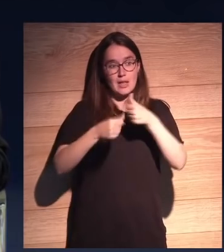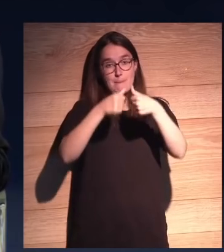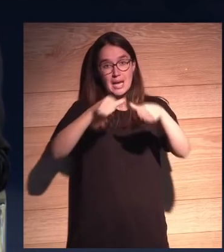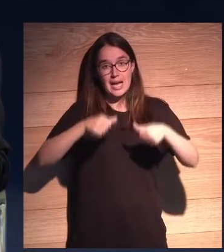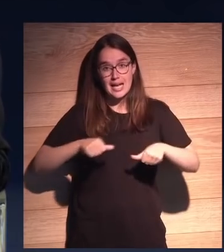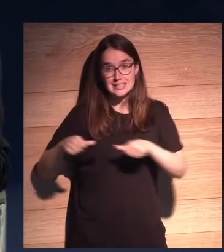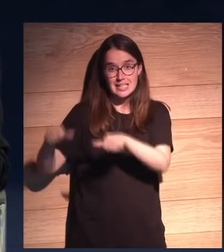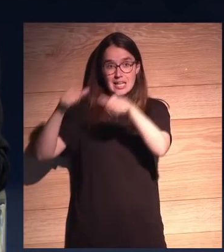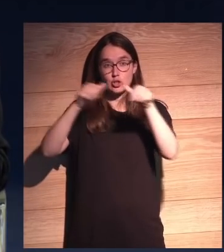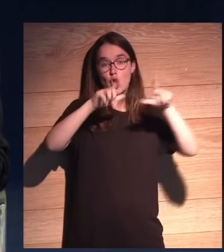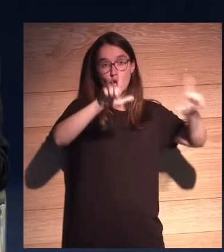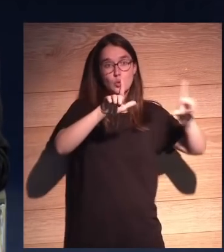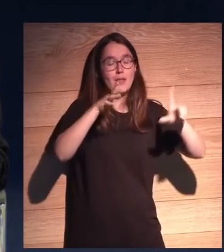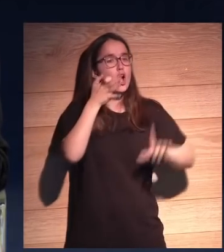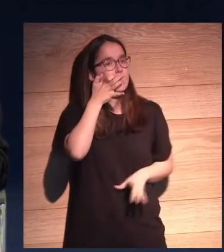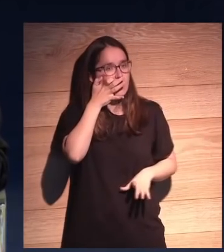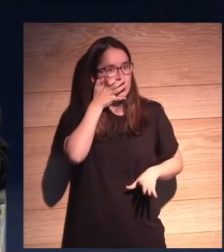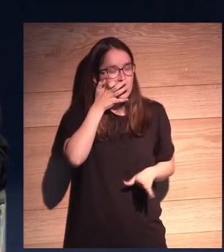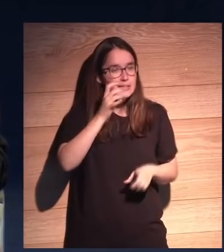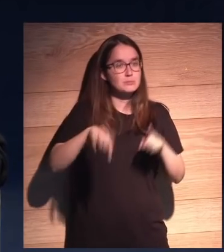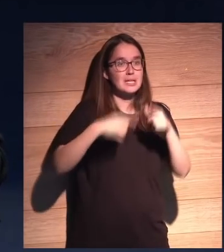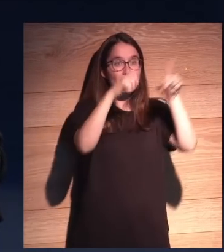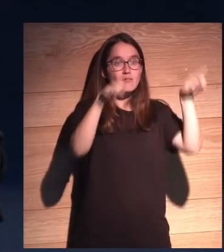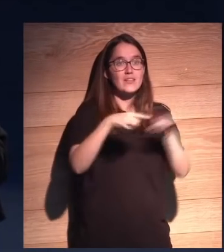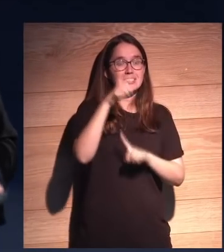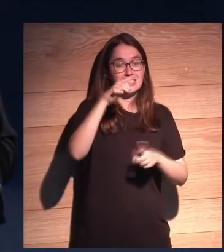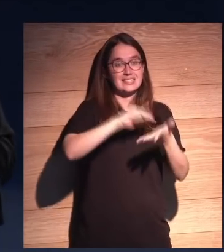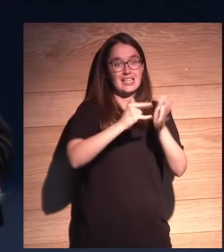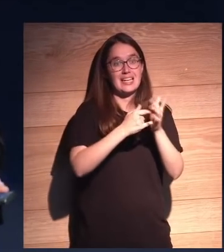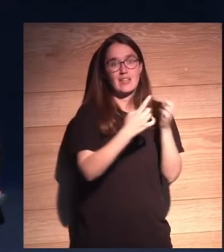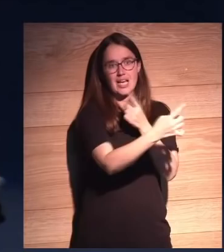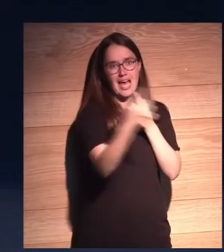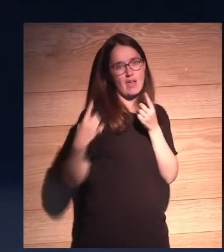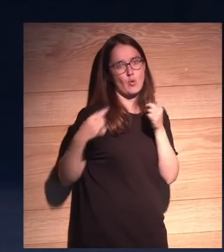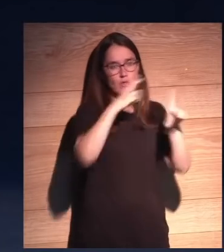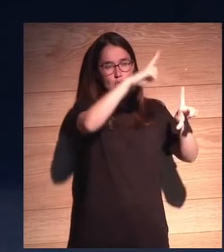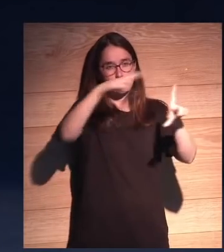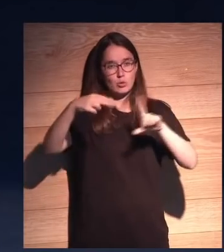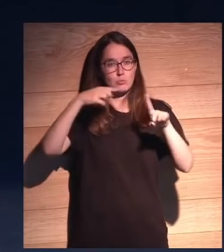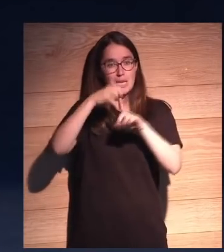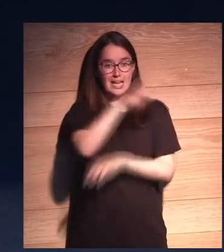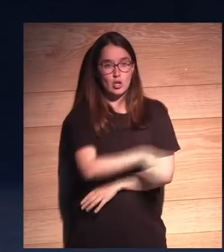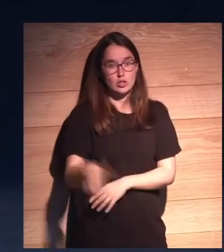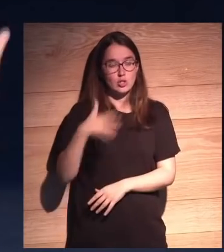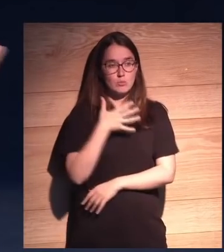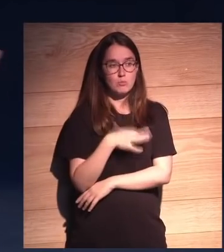pegatinas con los cuadros originales y la ficha técnica de cada cuadro, de cada obra, para que los niños